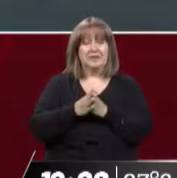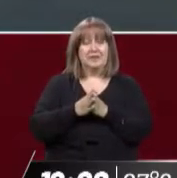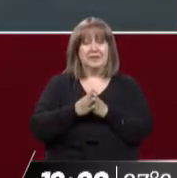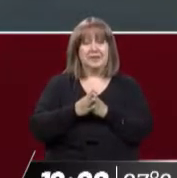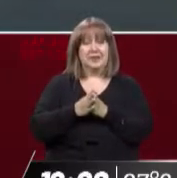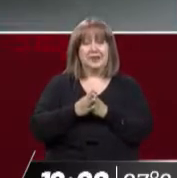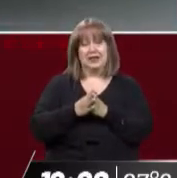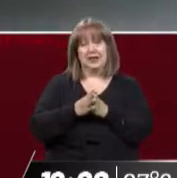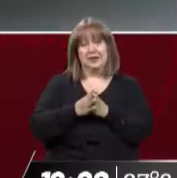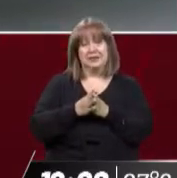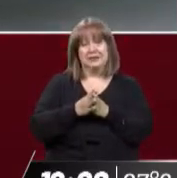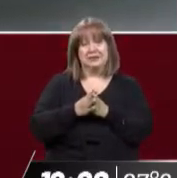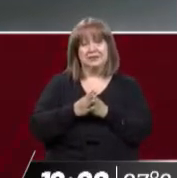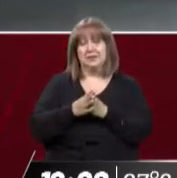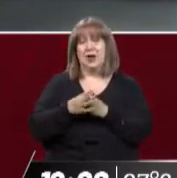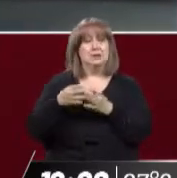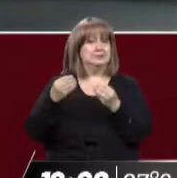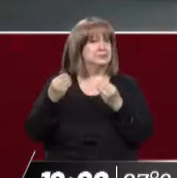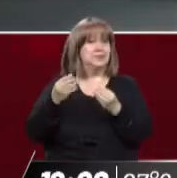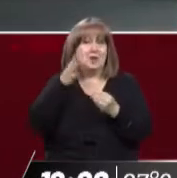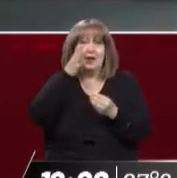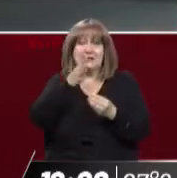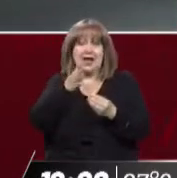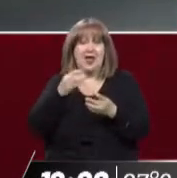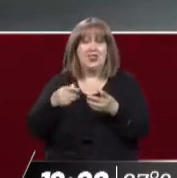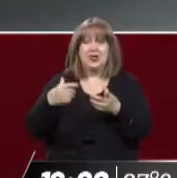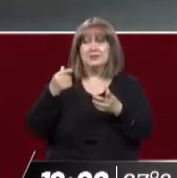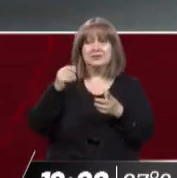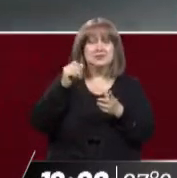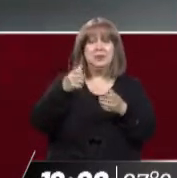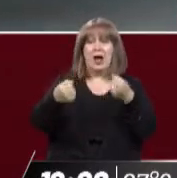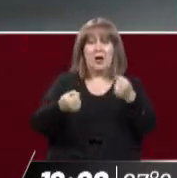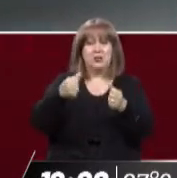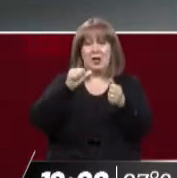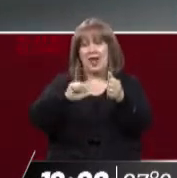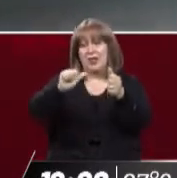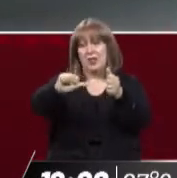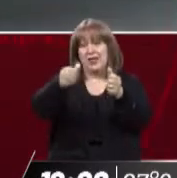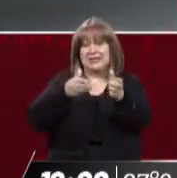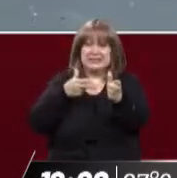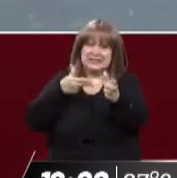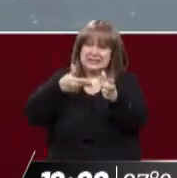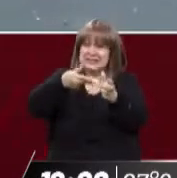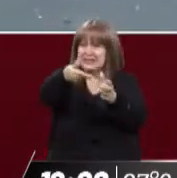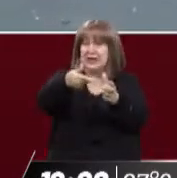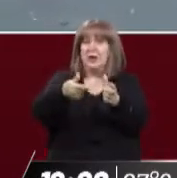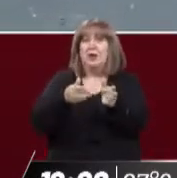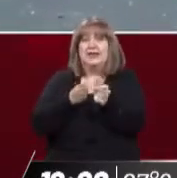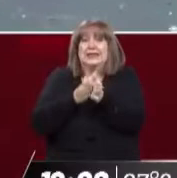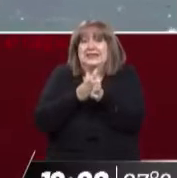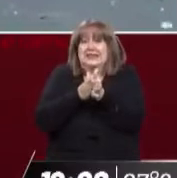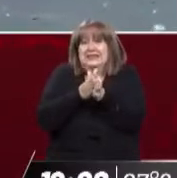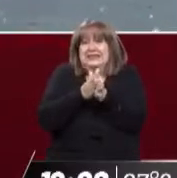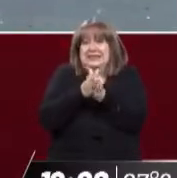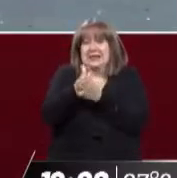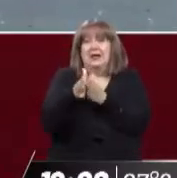las dos calles. Bandera de los Andes. Es Mitre y Bandera de los Andes. Es una zona súper, hiper transitada. ¿Pero